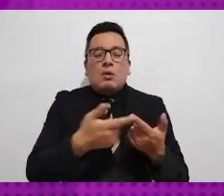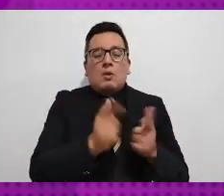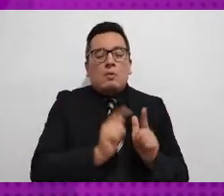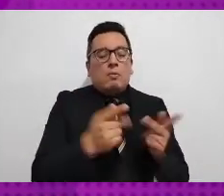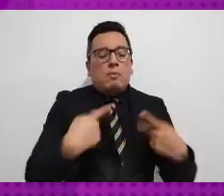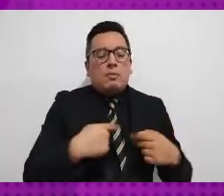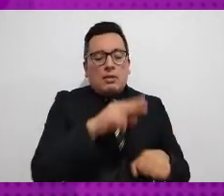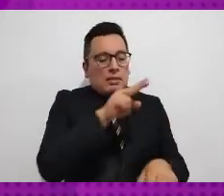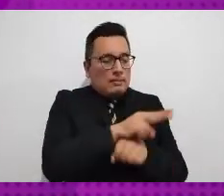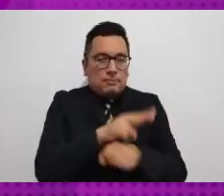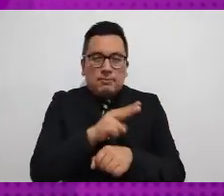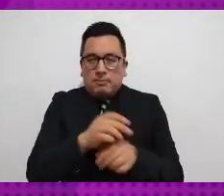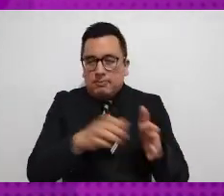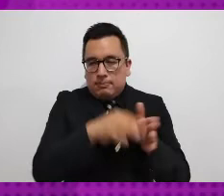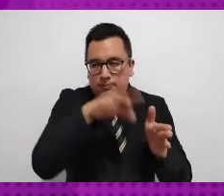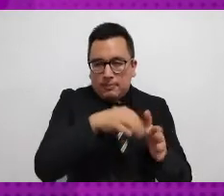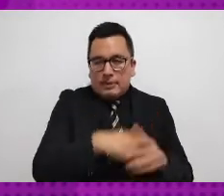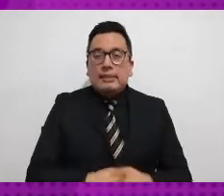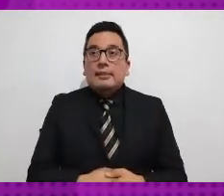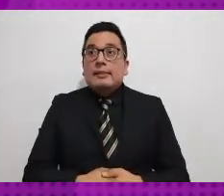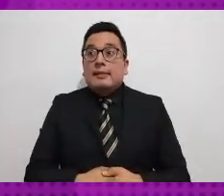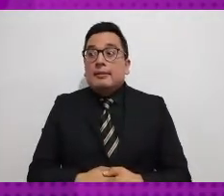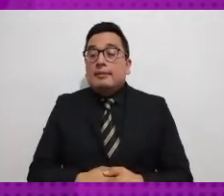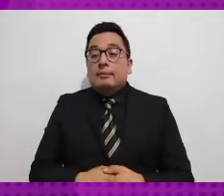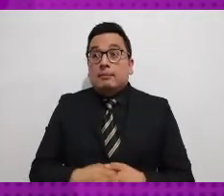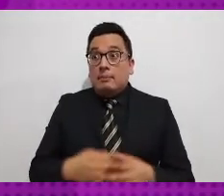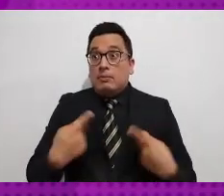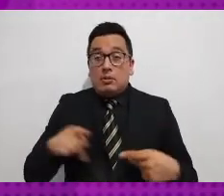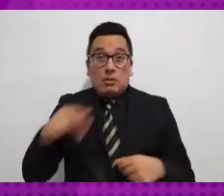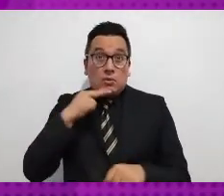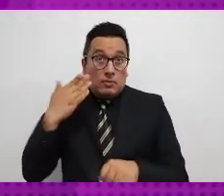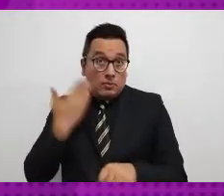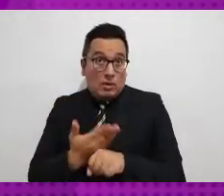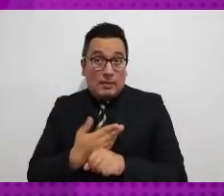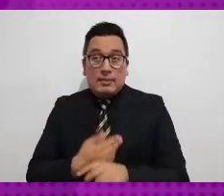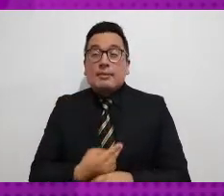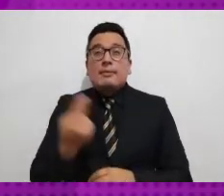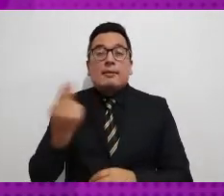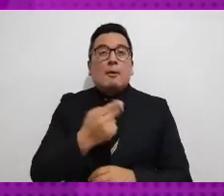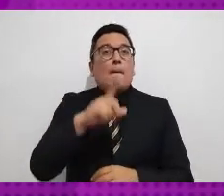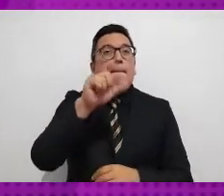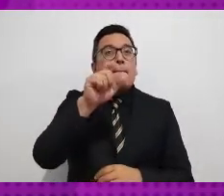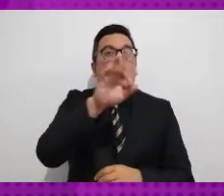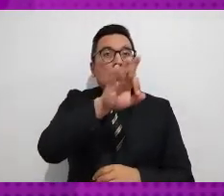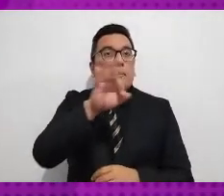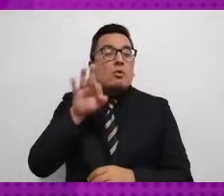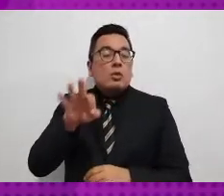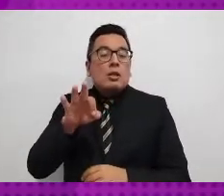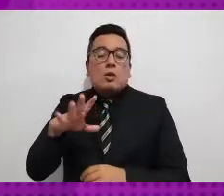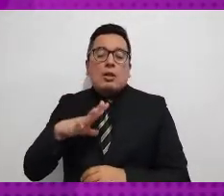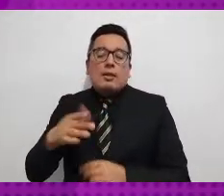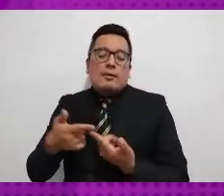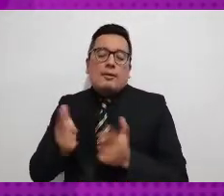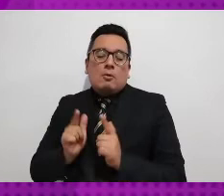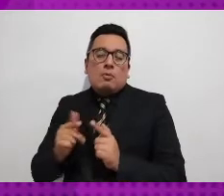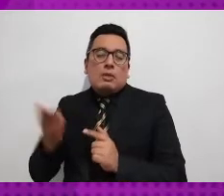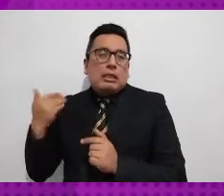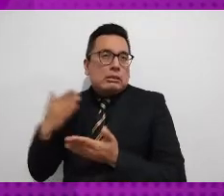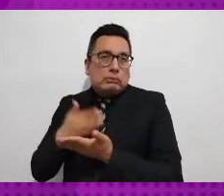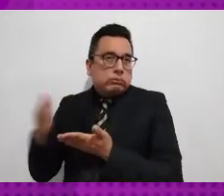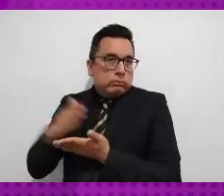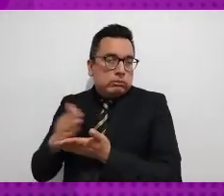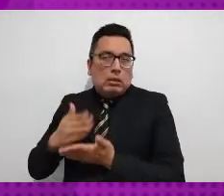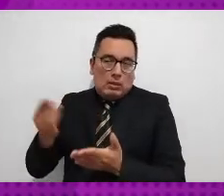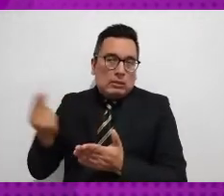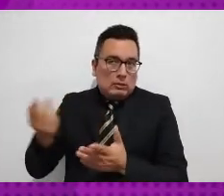sea exclusivo para personas de grupos vulnerables, incluido obviamente las personas de la diversidad. A ver,